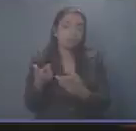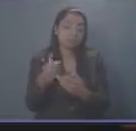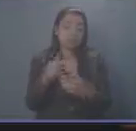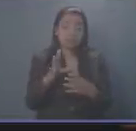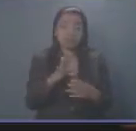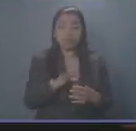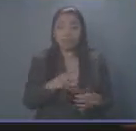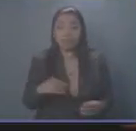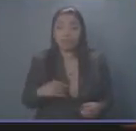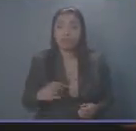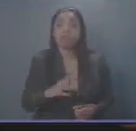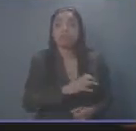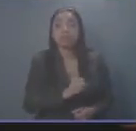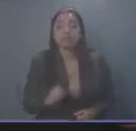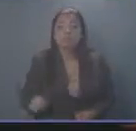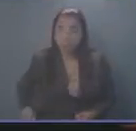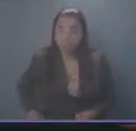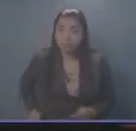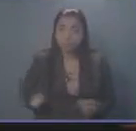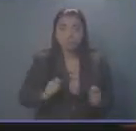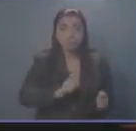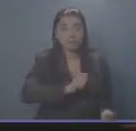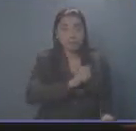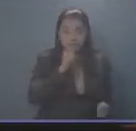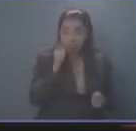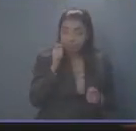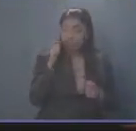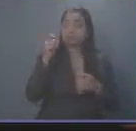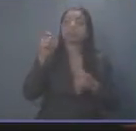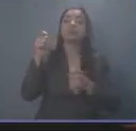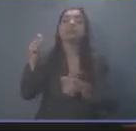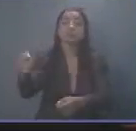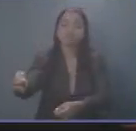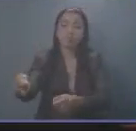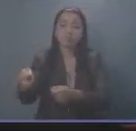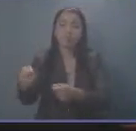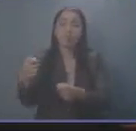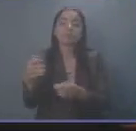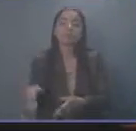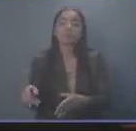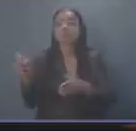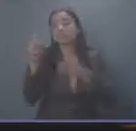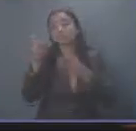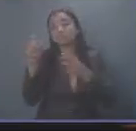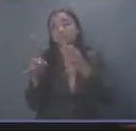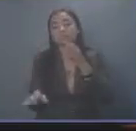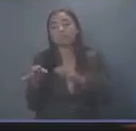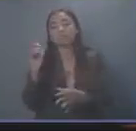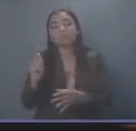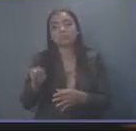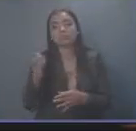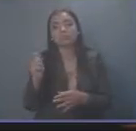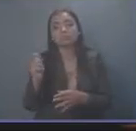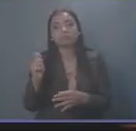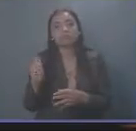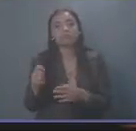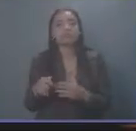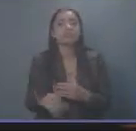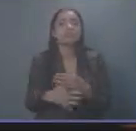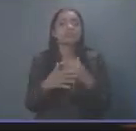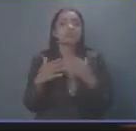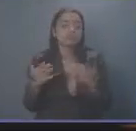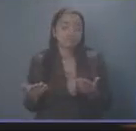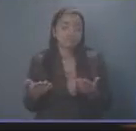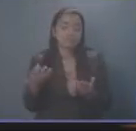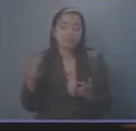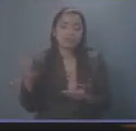familia salvadoreña que presentó un recurso ante las autoridades judiciales norteamericanas y estas